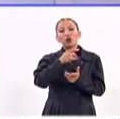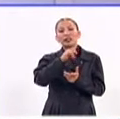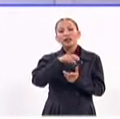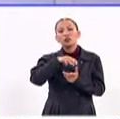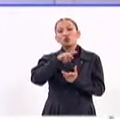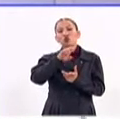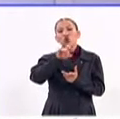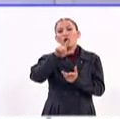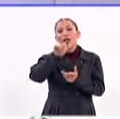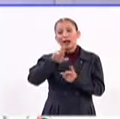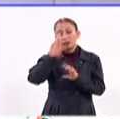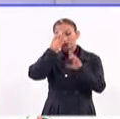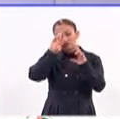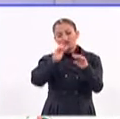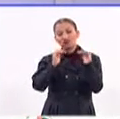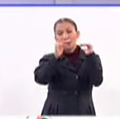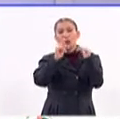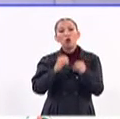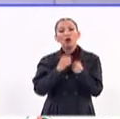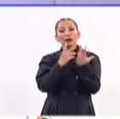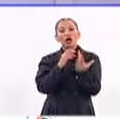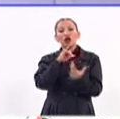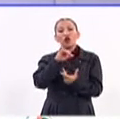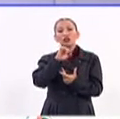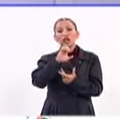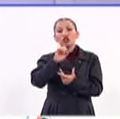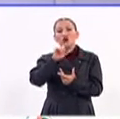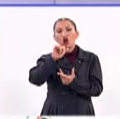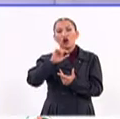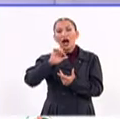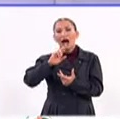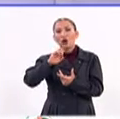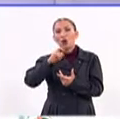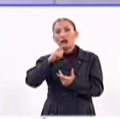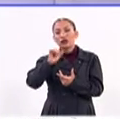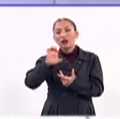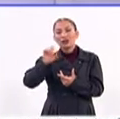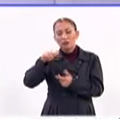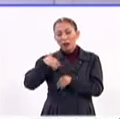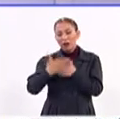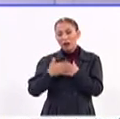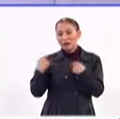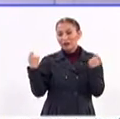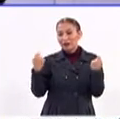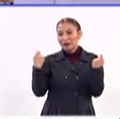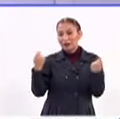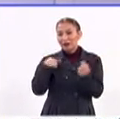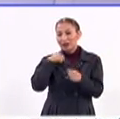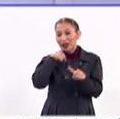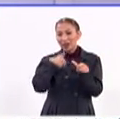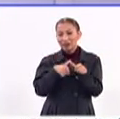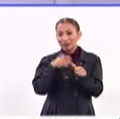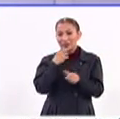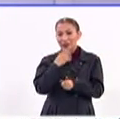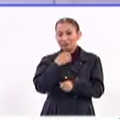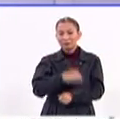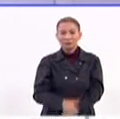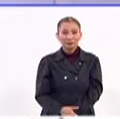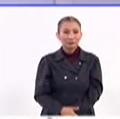Müller encabezó el homenaje al poeta José Solón Argüello Escobar en el marco del Festival de Letras de